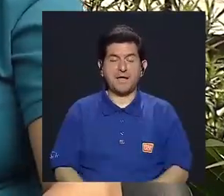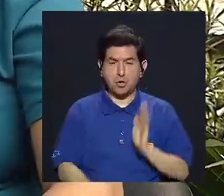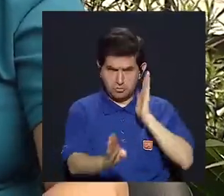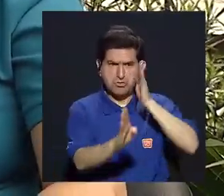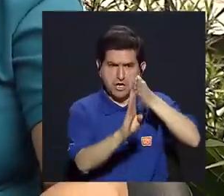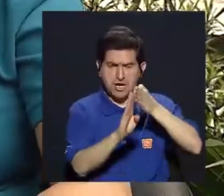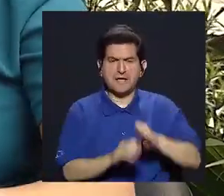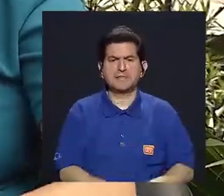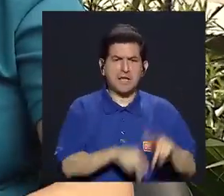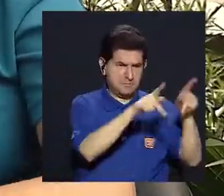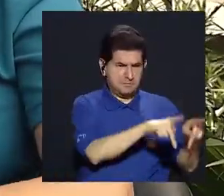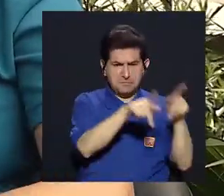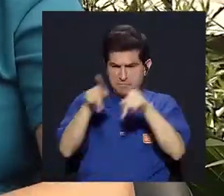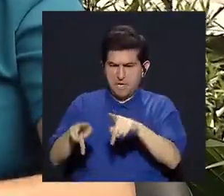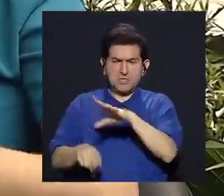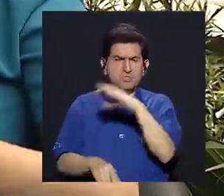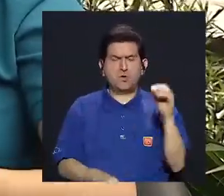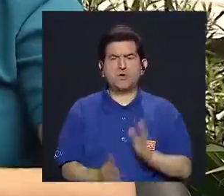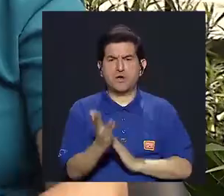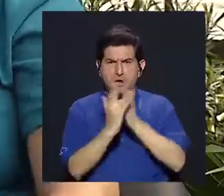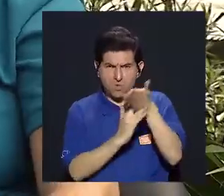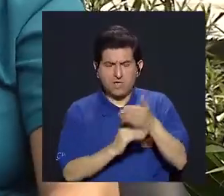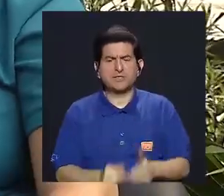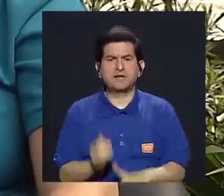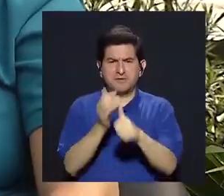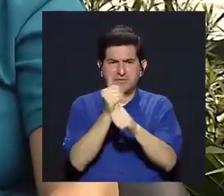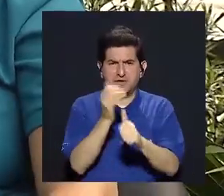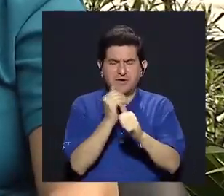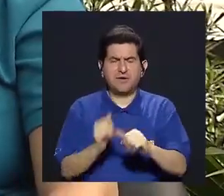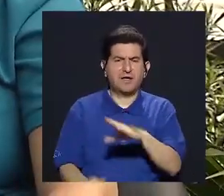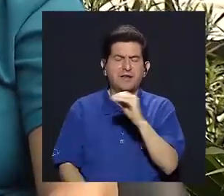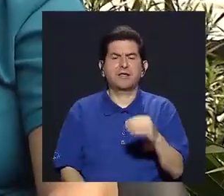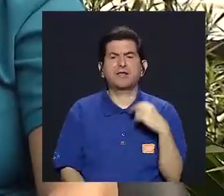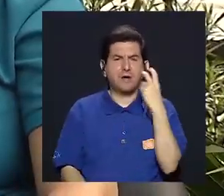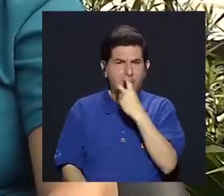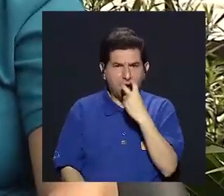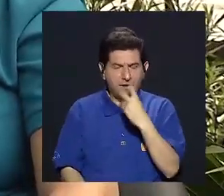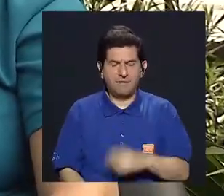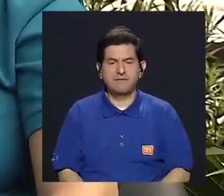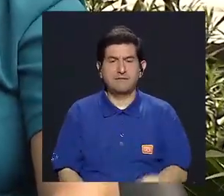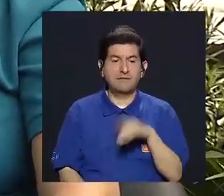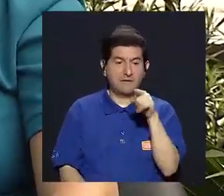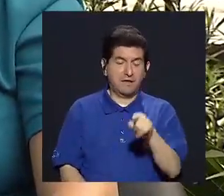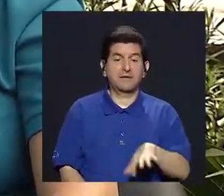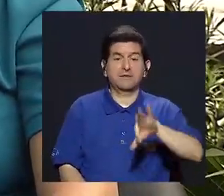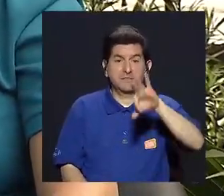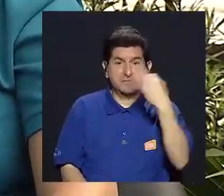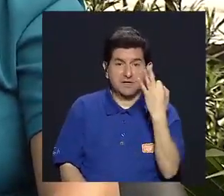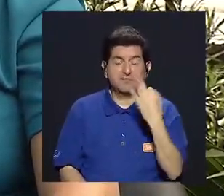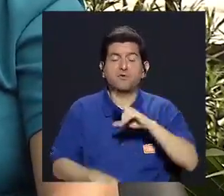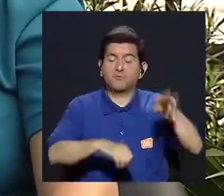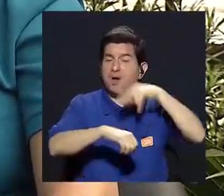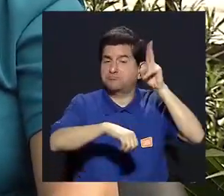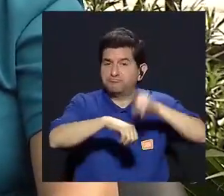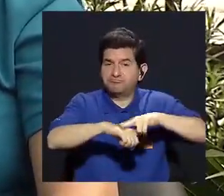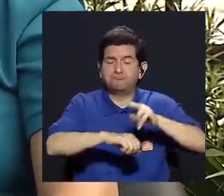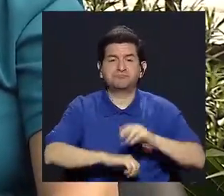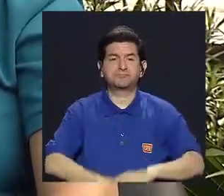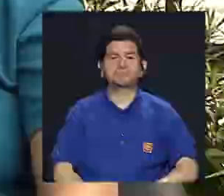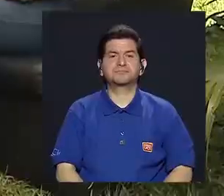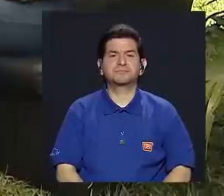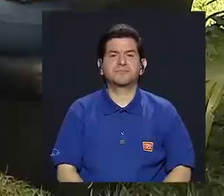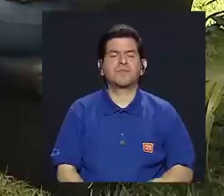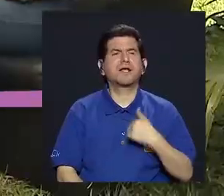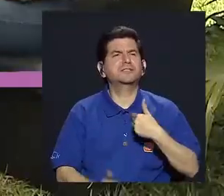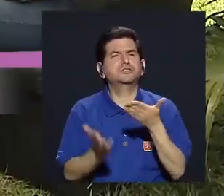transmisión directa persona a persona o por vía fecal-oral pero entonces en realidad es una infección muy muy frecuente